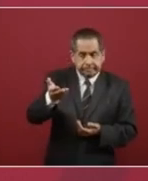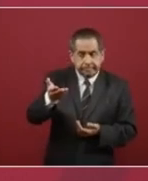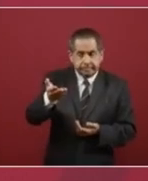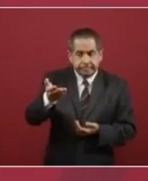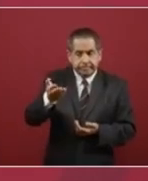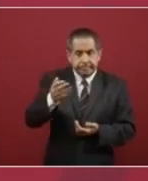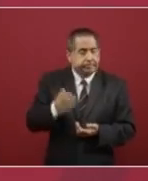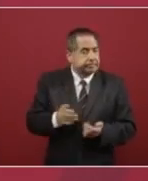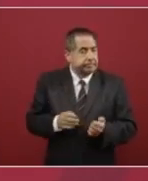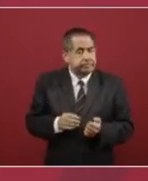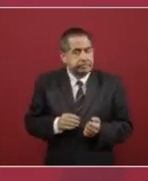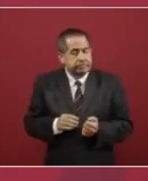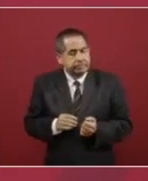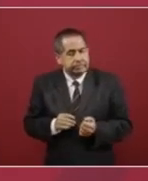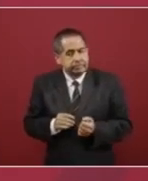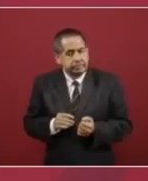a